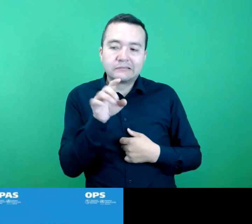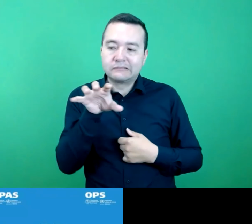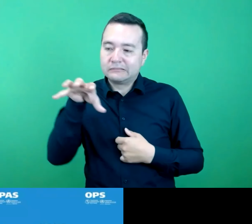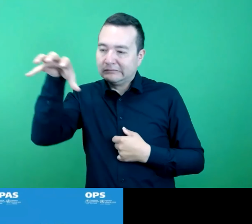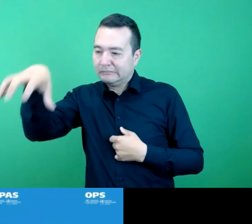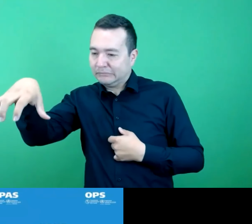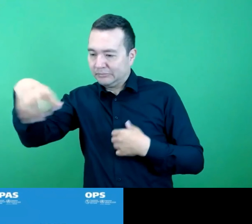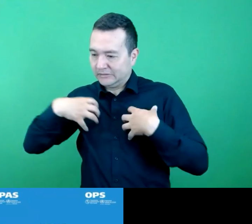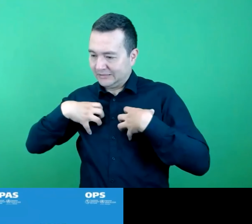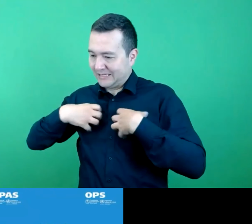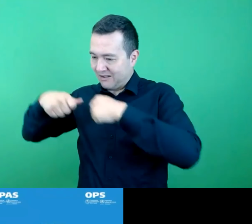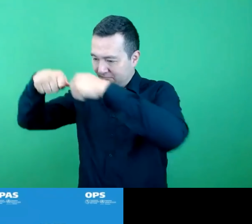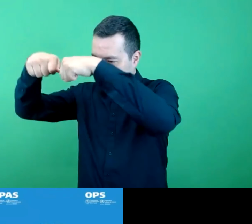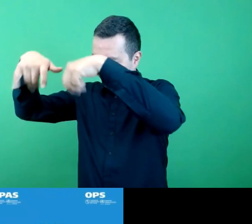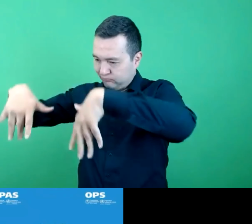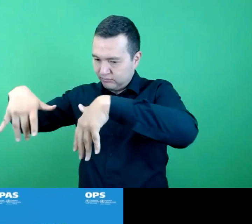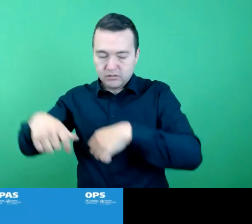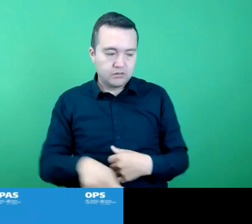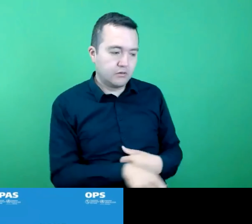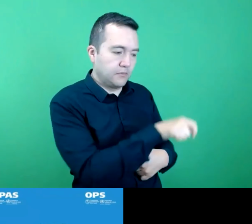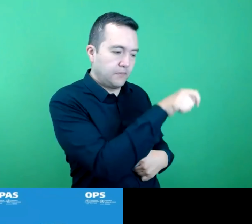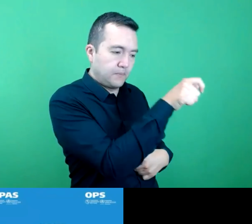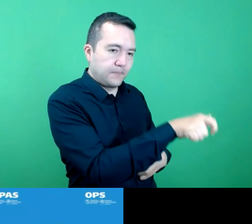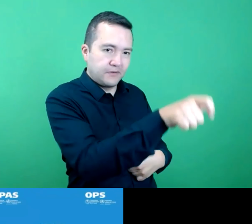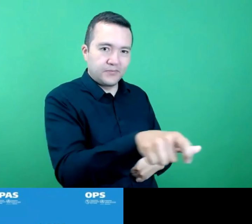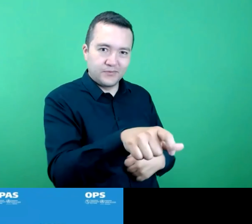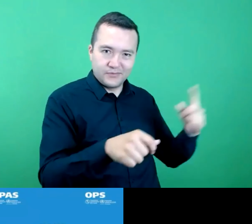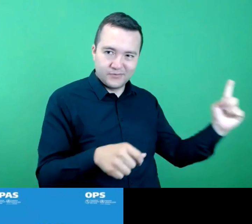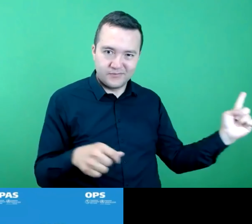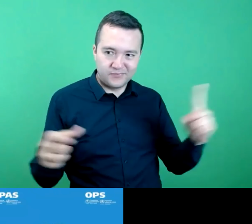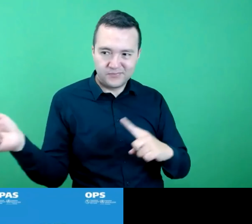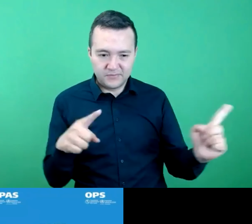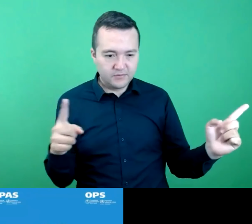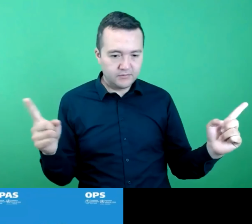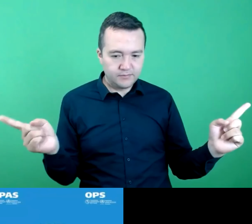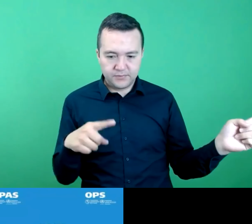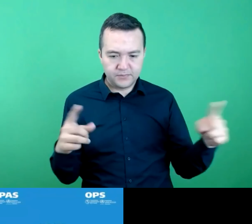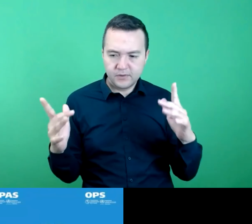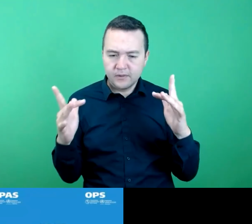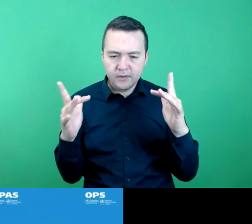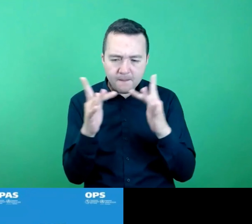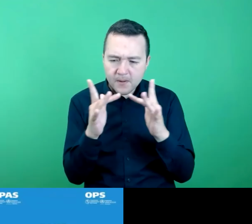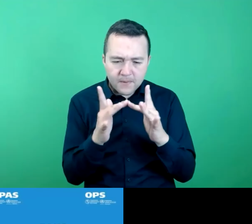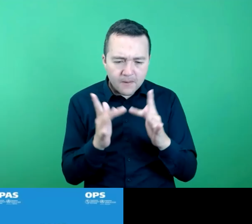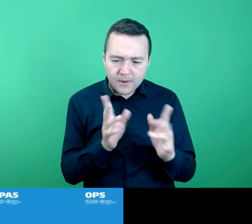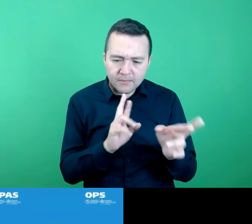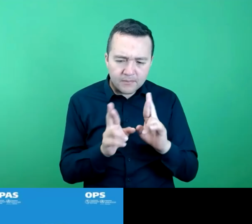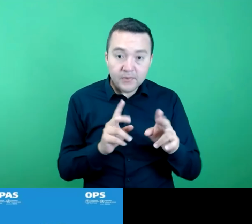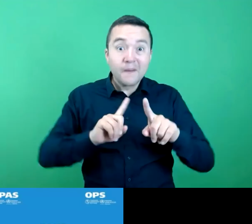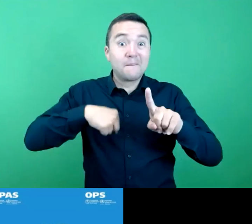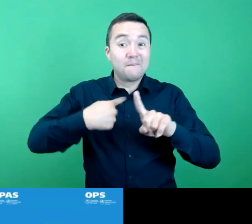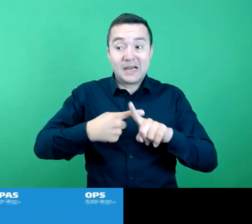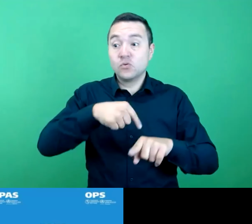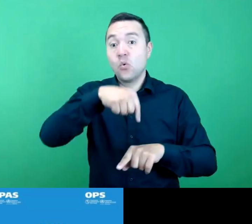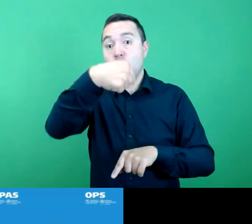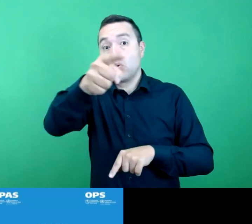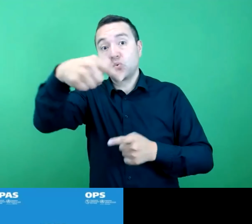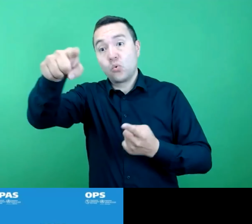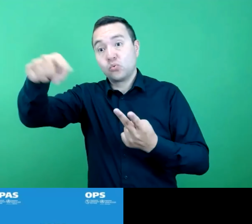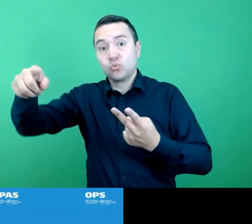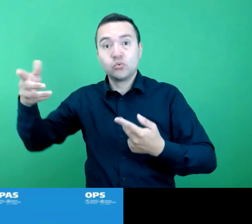y una gran parte de los actores involucrados en la gestión y en la producción de los servicios de salud. Los pacientes,